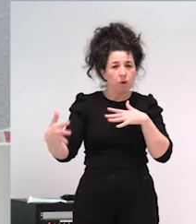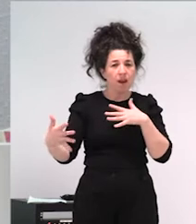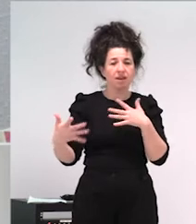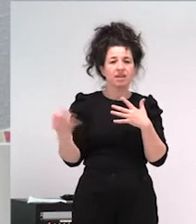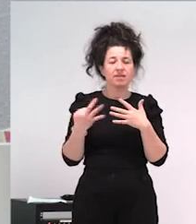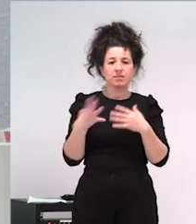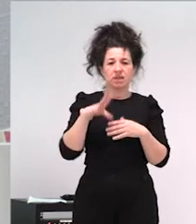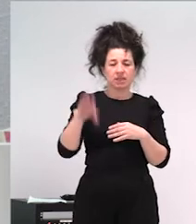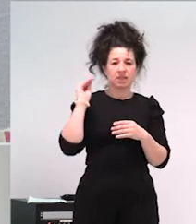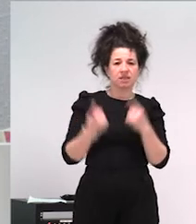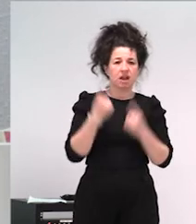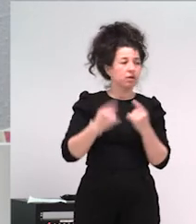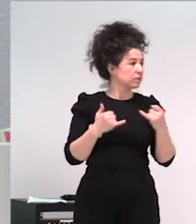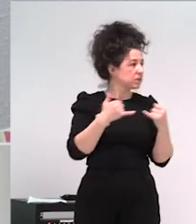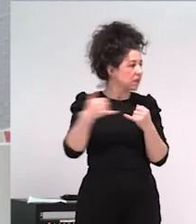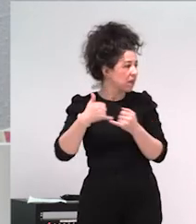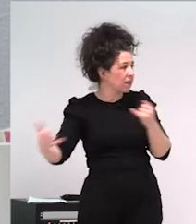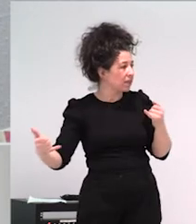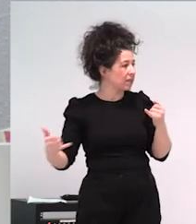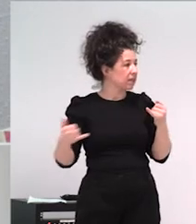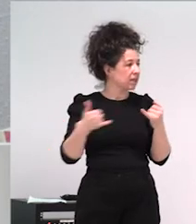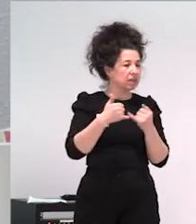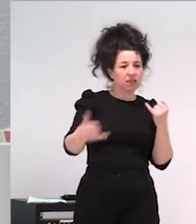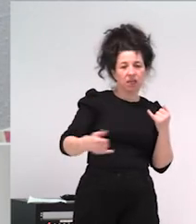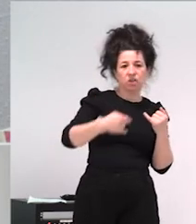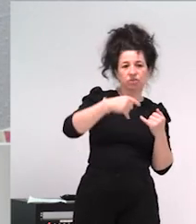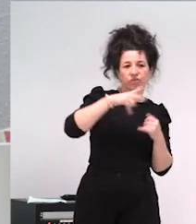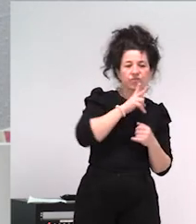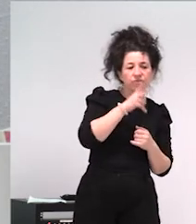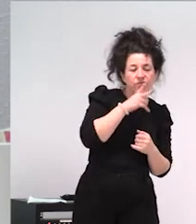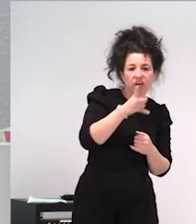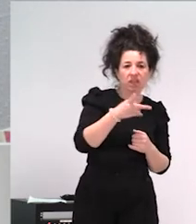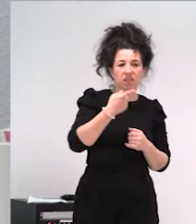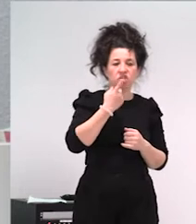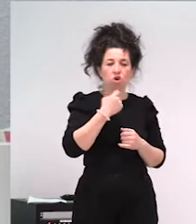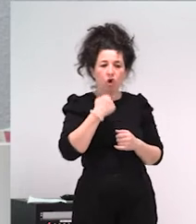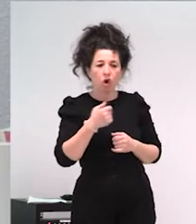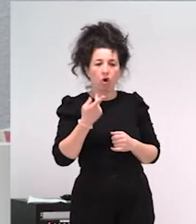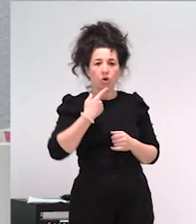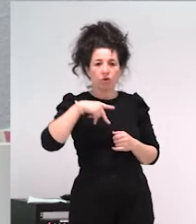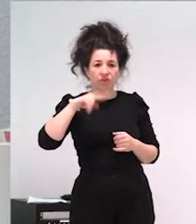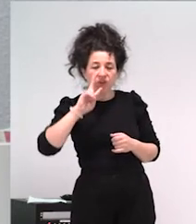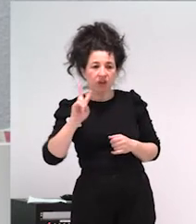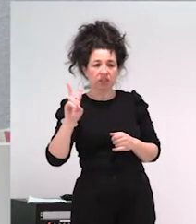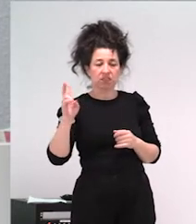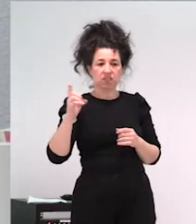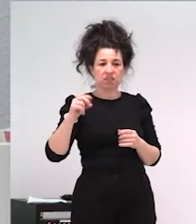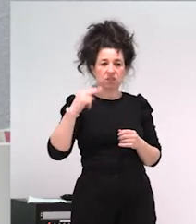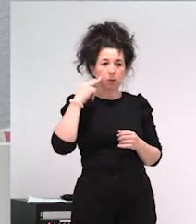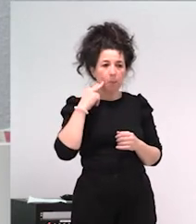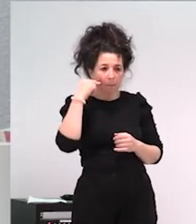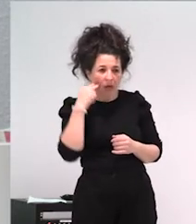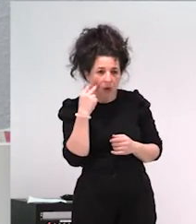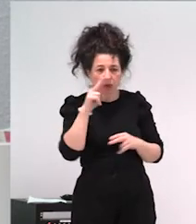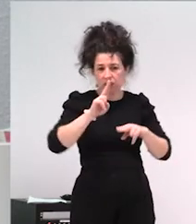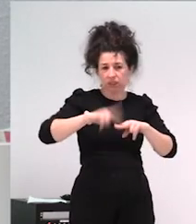hay como unos hilos que son verdes, rojos, violetas, rosas y marrones, negros y de muchos colores más que atraviesan